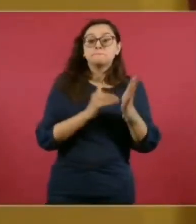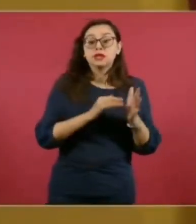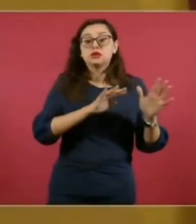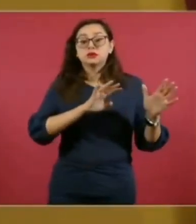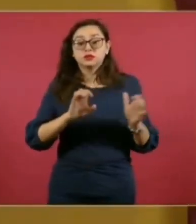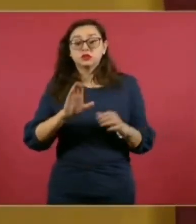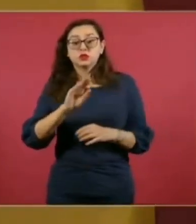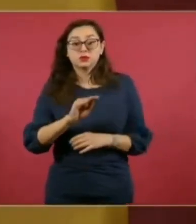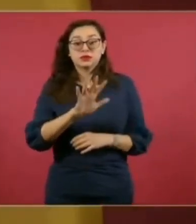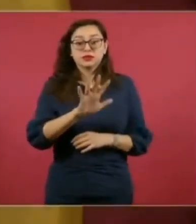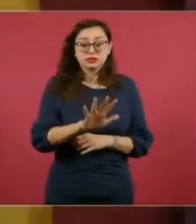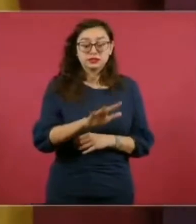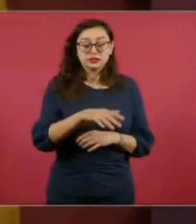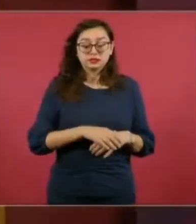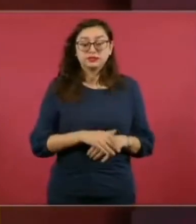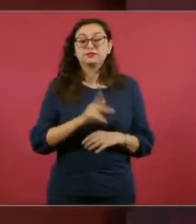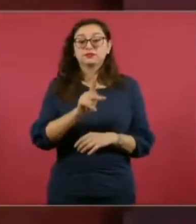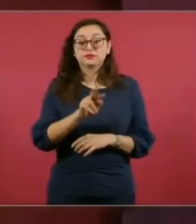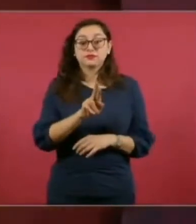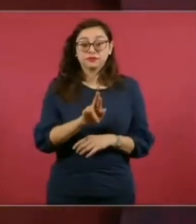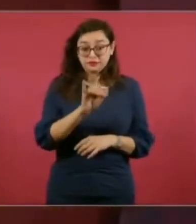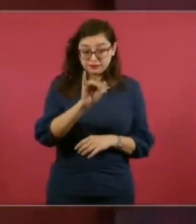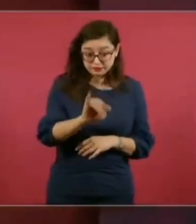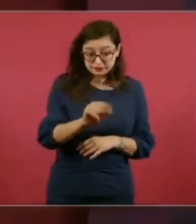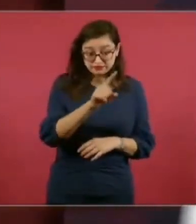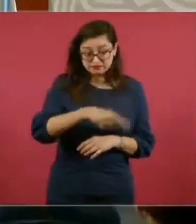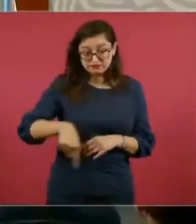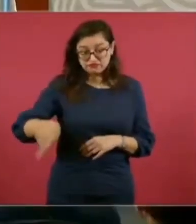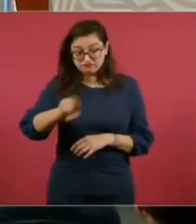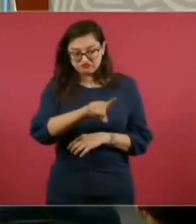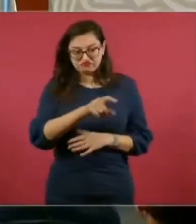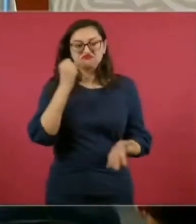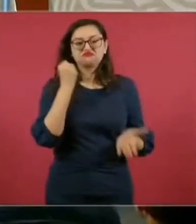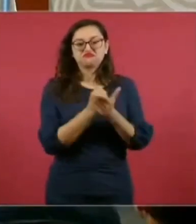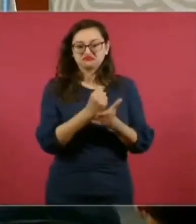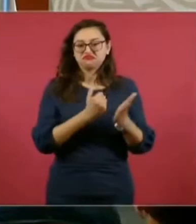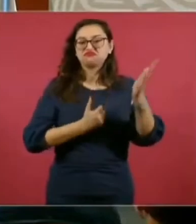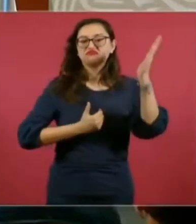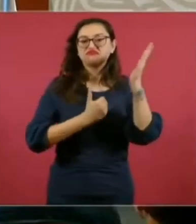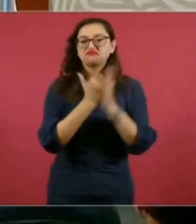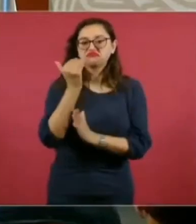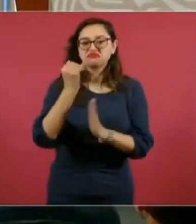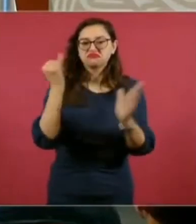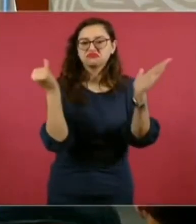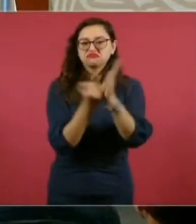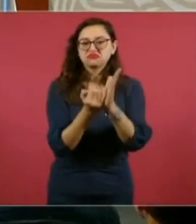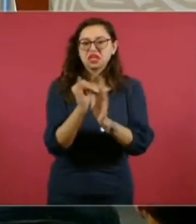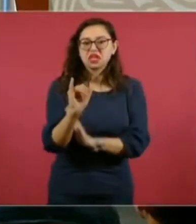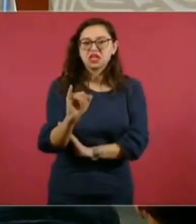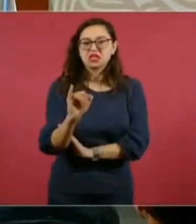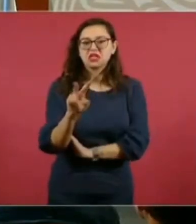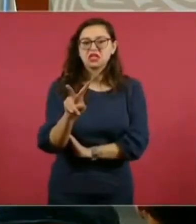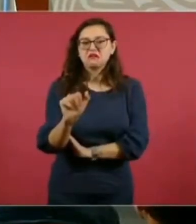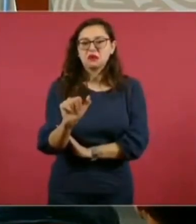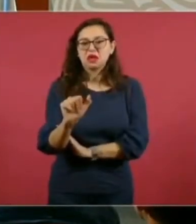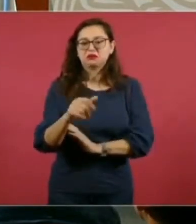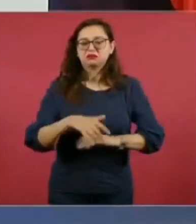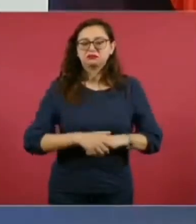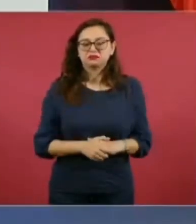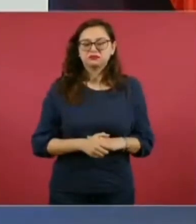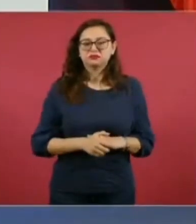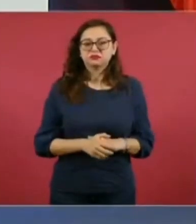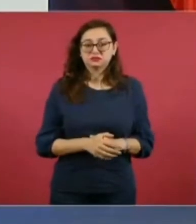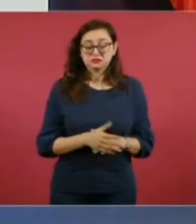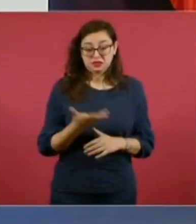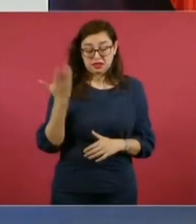1995, la mayoría del PRI en la Cámara de Diputados aprobó el aumento del IVA del 10 al